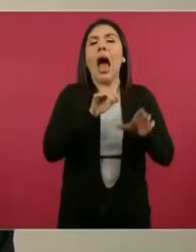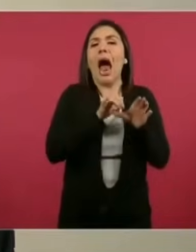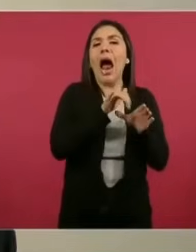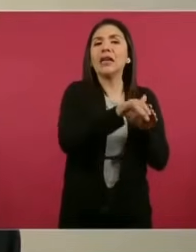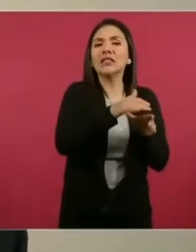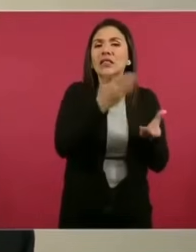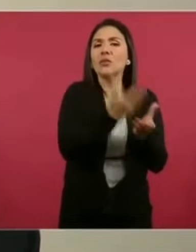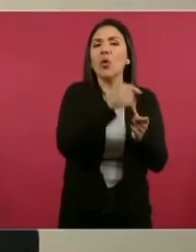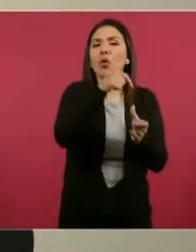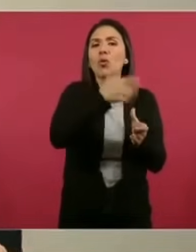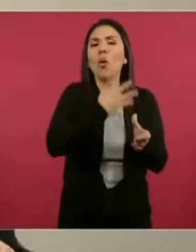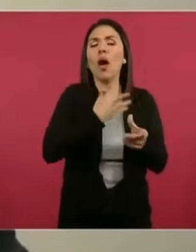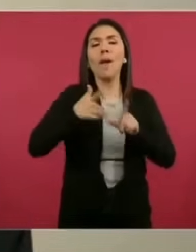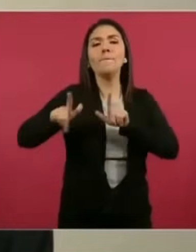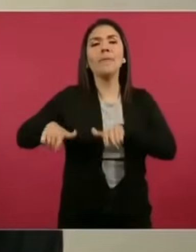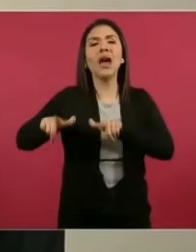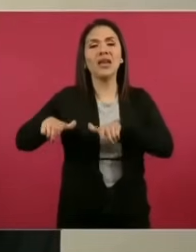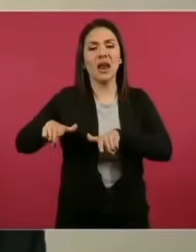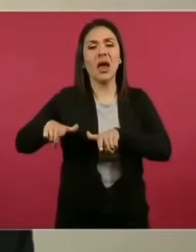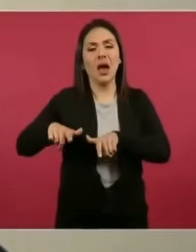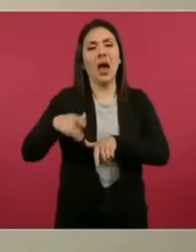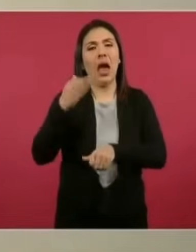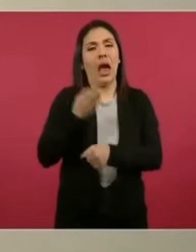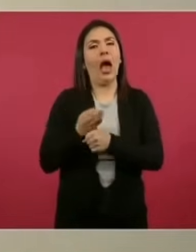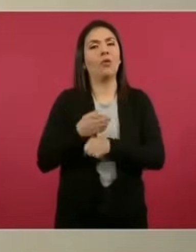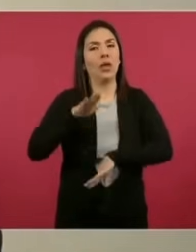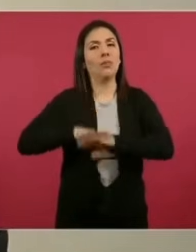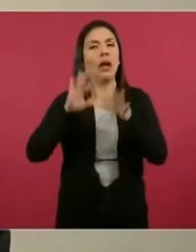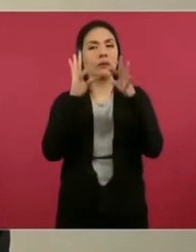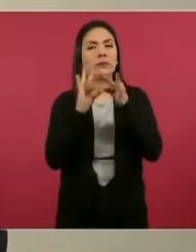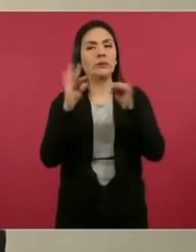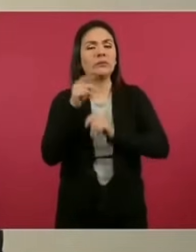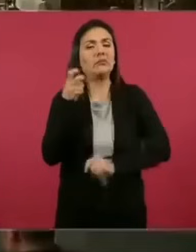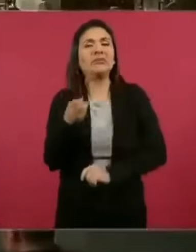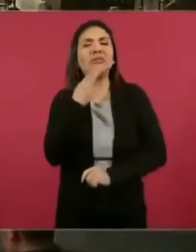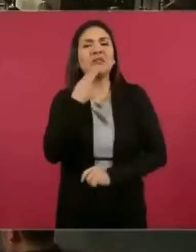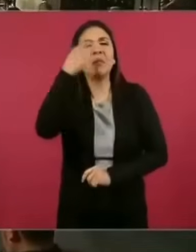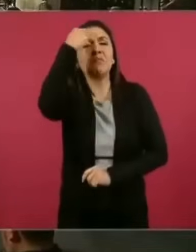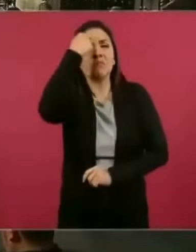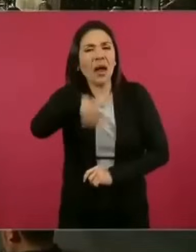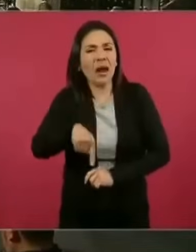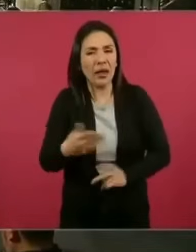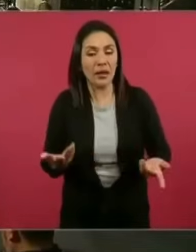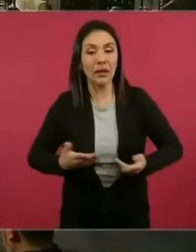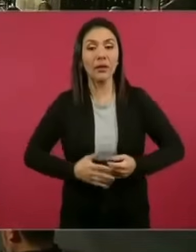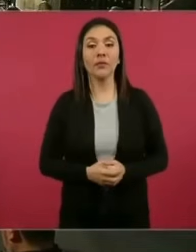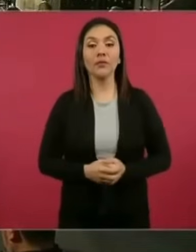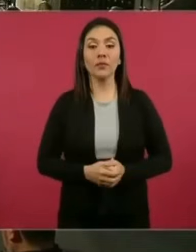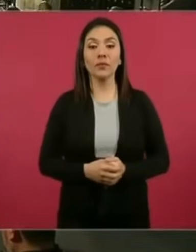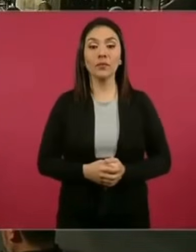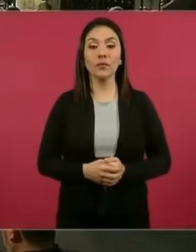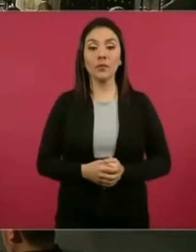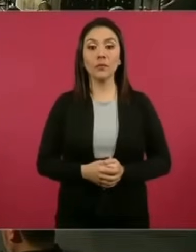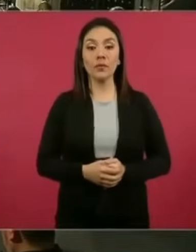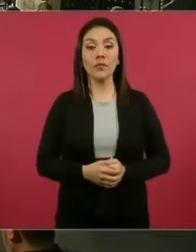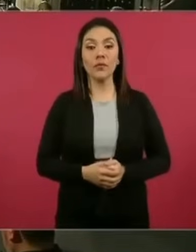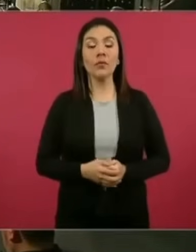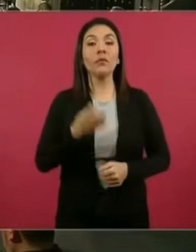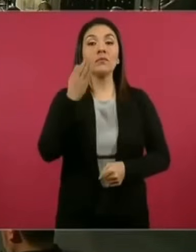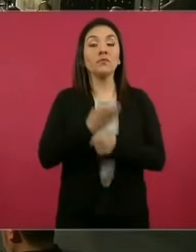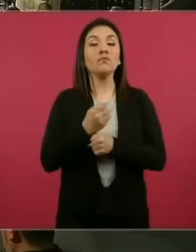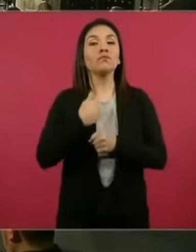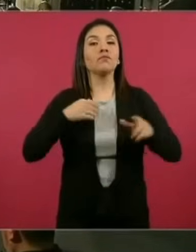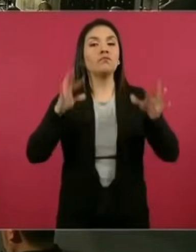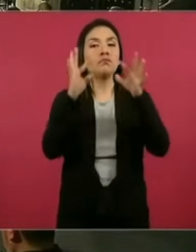en una página que se va a detallar cuál era su tarea, bueno, cuál es su labor. Entonces, voy a hacer un